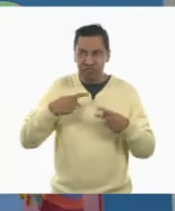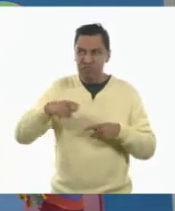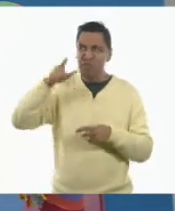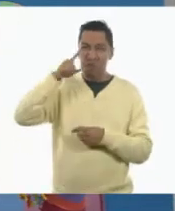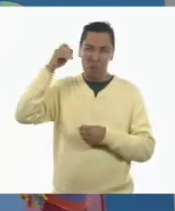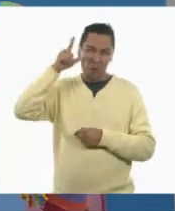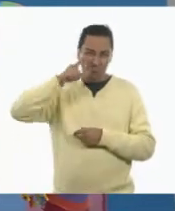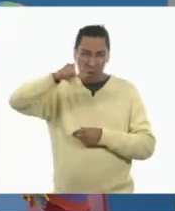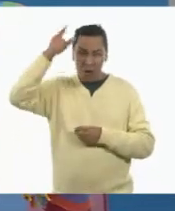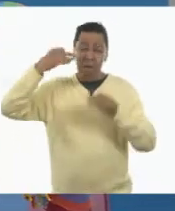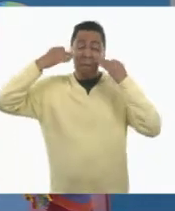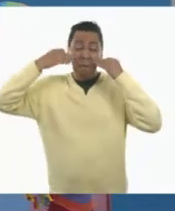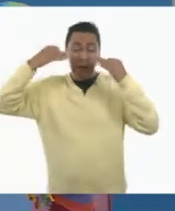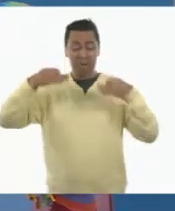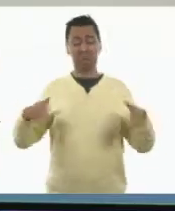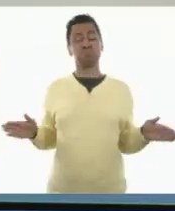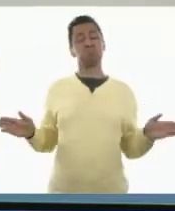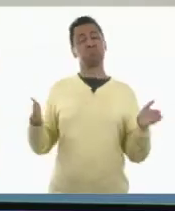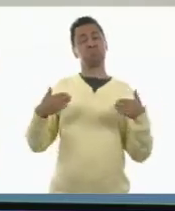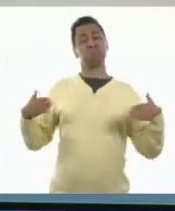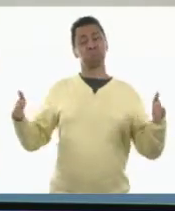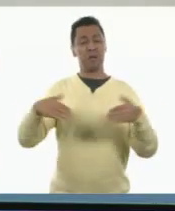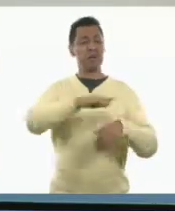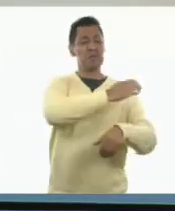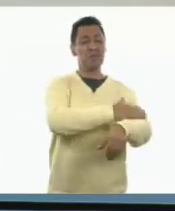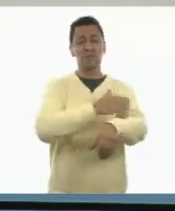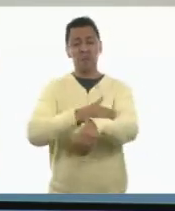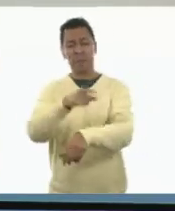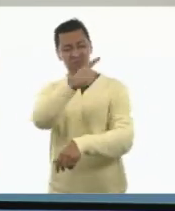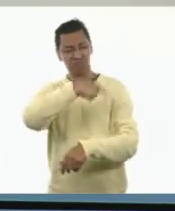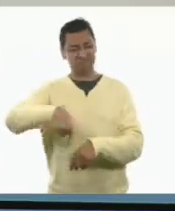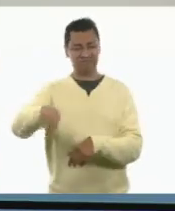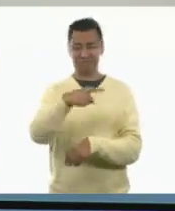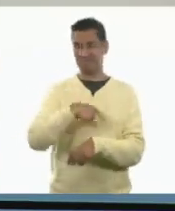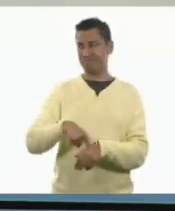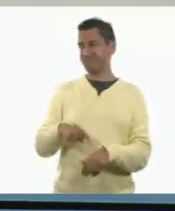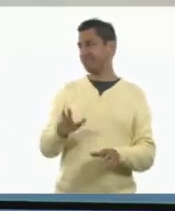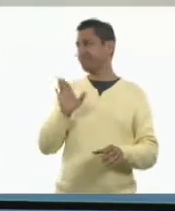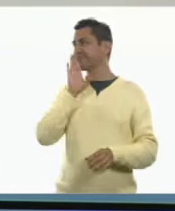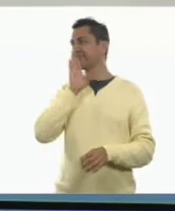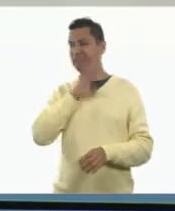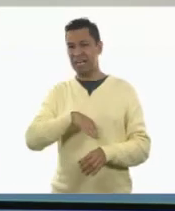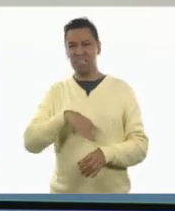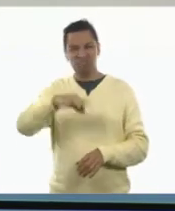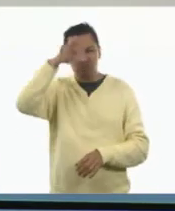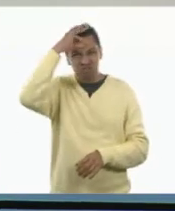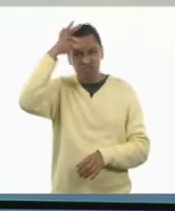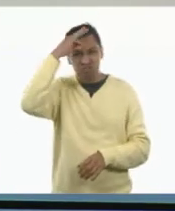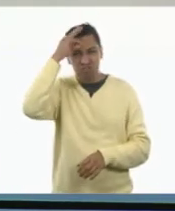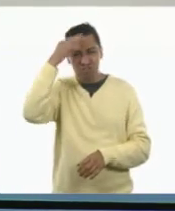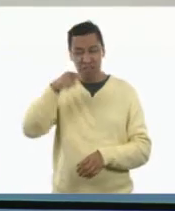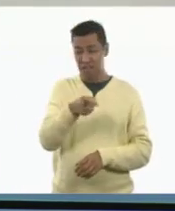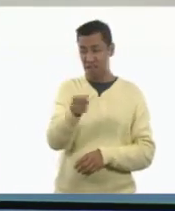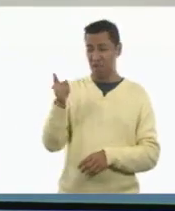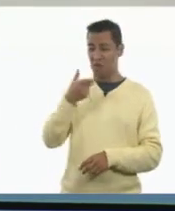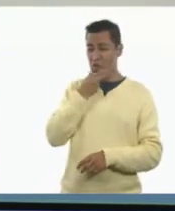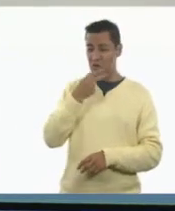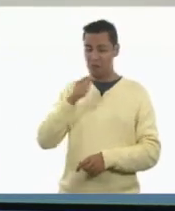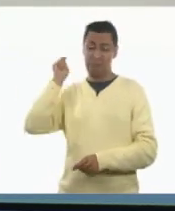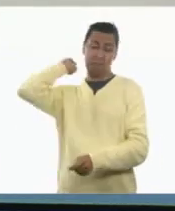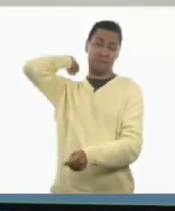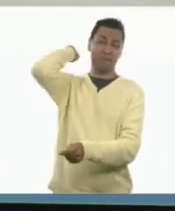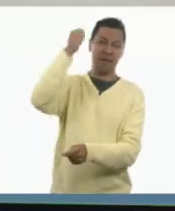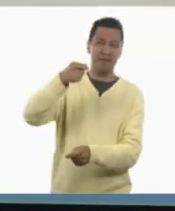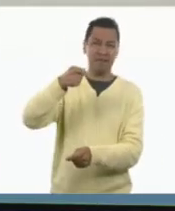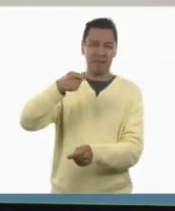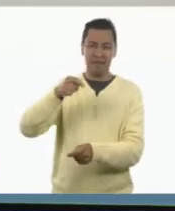las aletas, ¿qué compañeros tan tontos me han caído en suerte? Siempre se dejan atrapar por los pescadores. ¿Por qué no